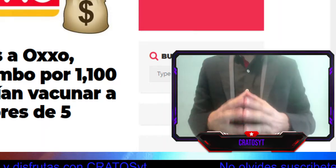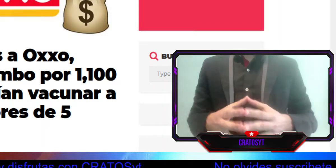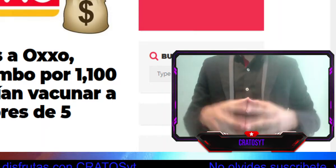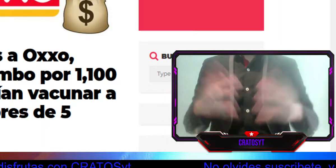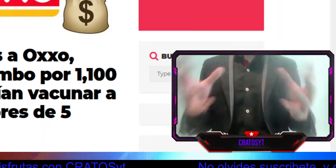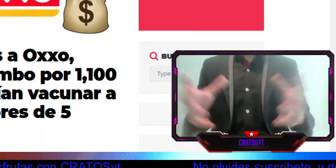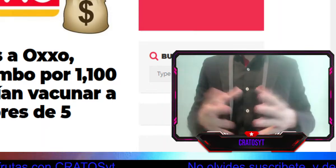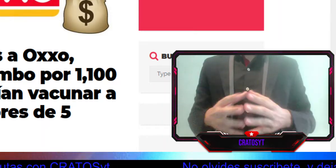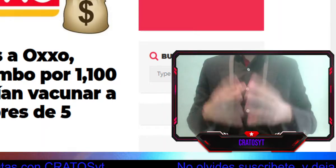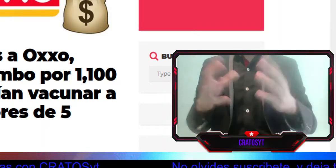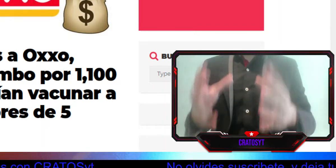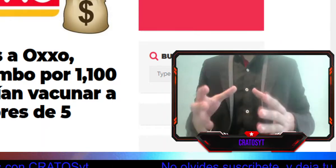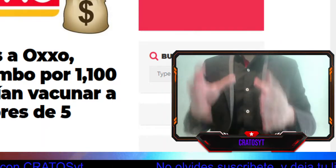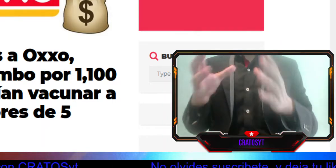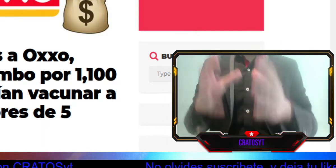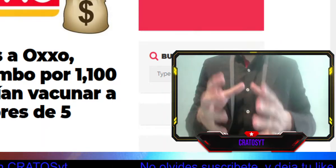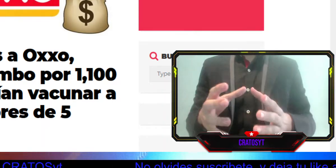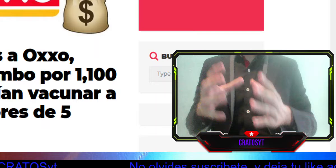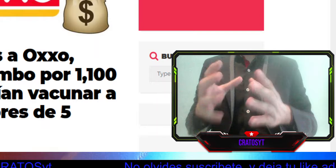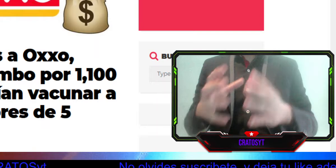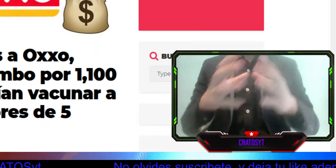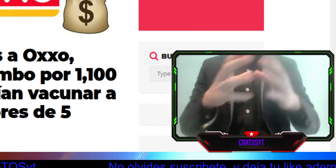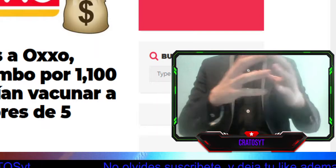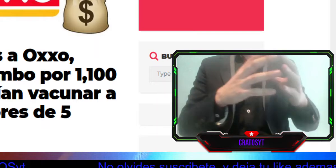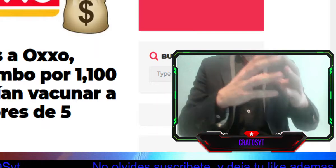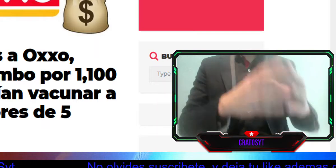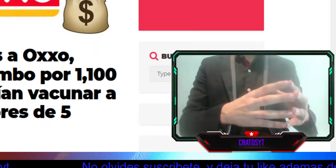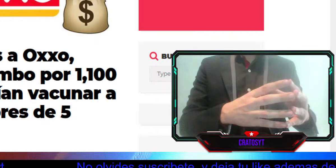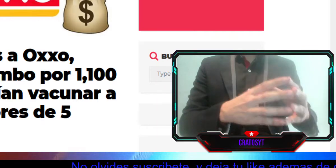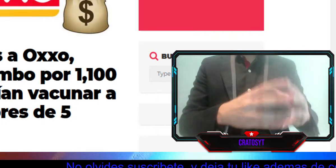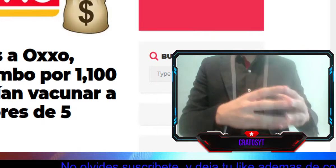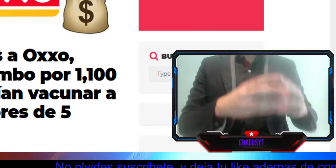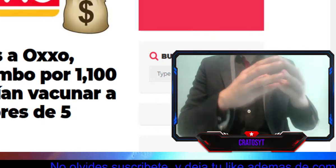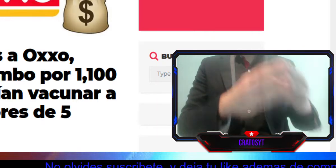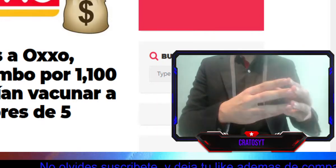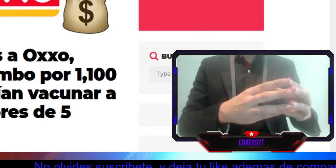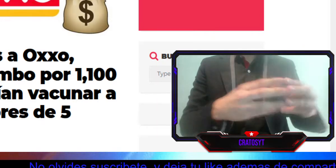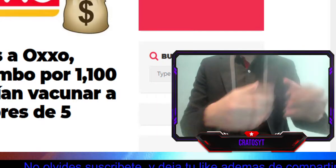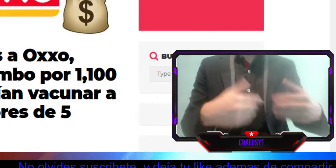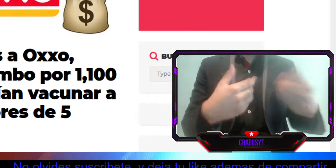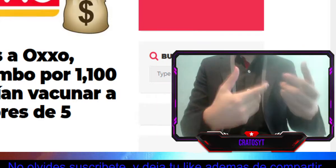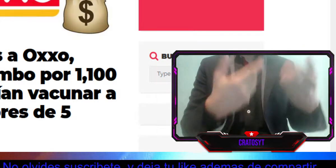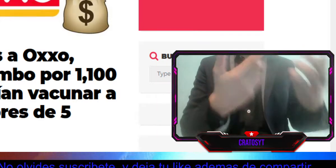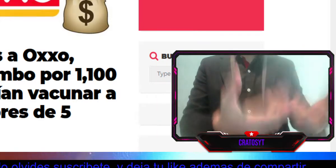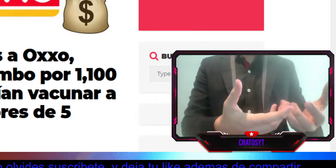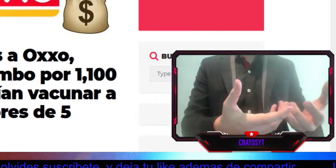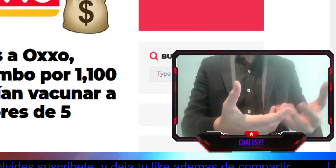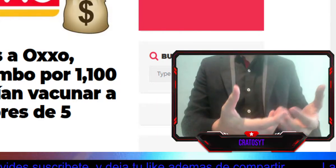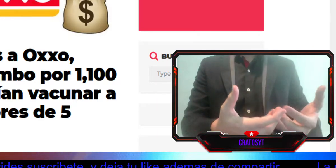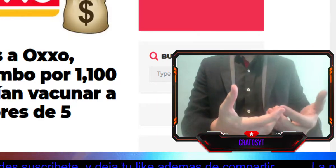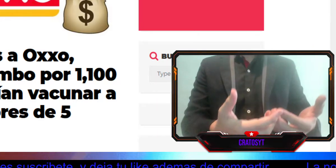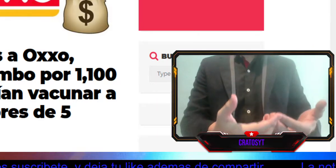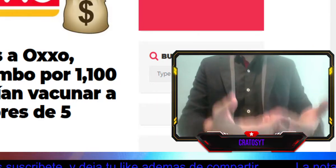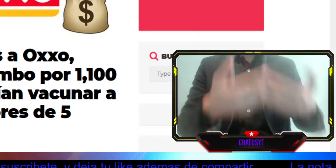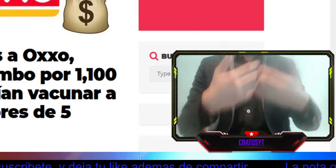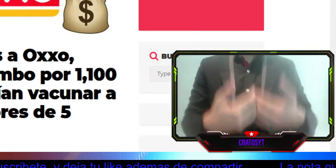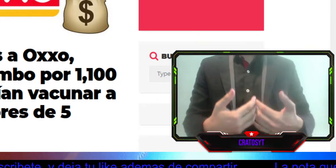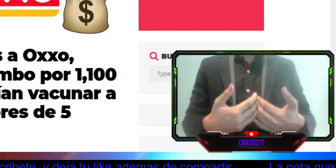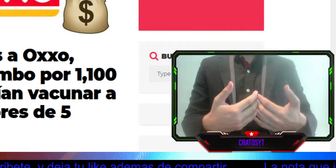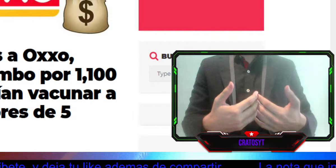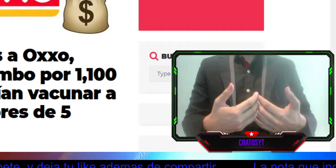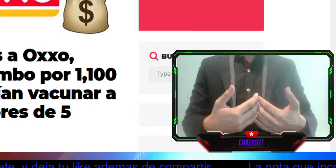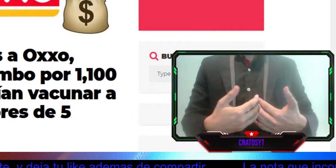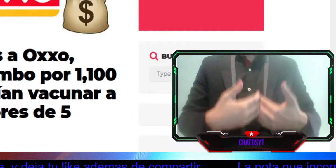normas. ¿Para qué? Para muy simple favorecer a aquellas empresas que producen energías del sector privado, las cuales tienen beneficios que le ocasionan pérdidas